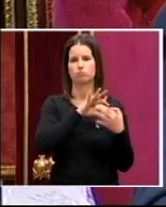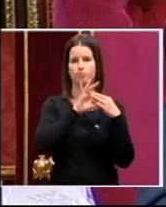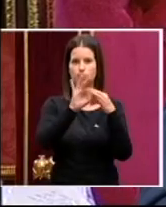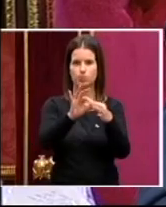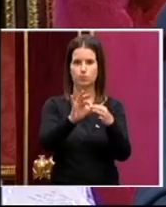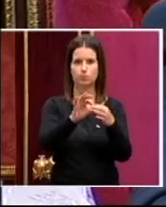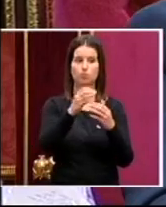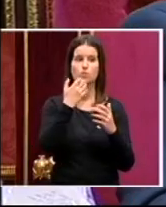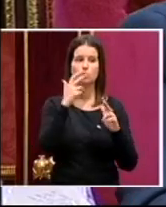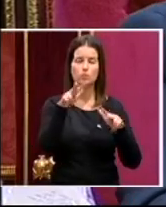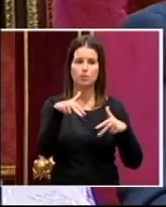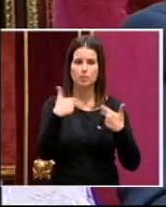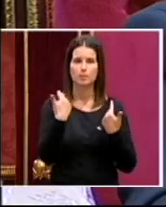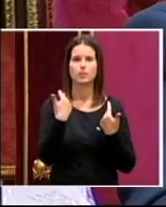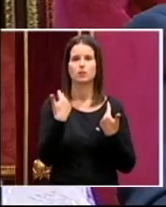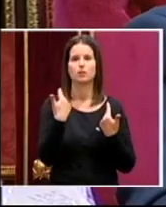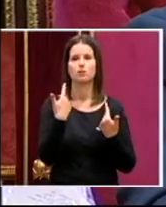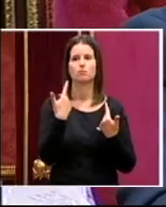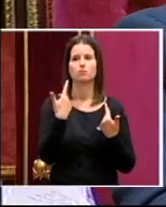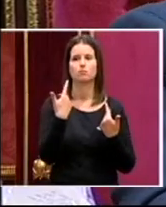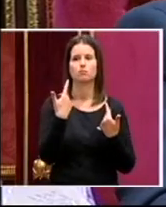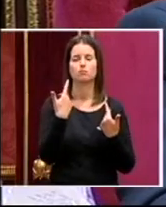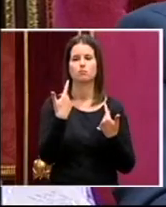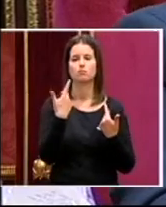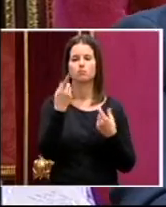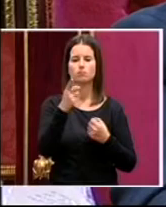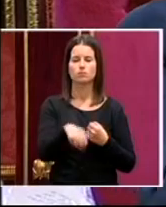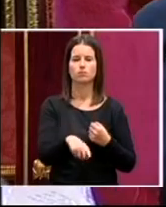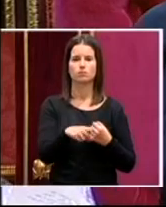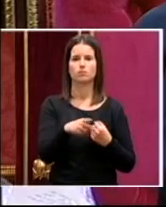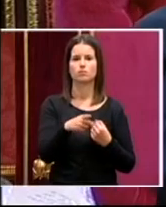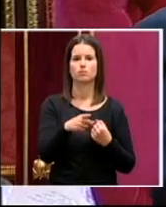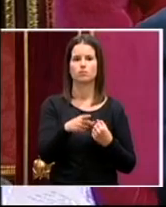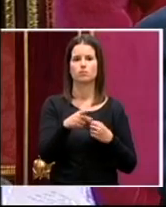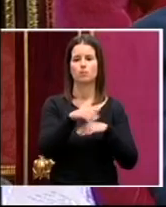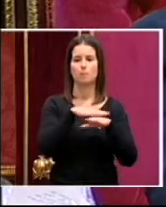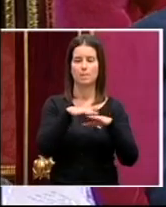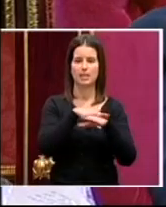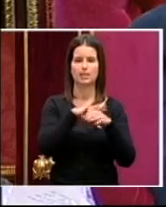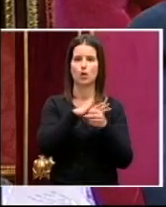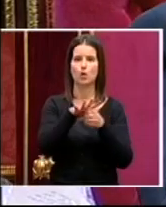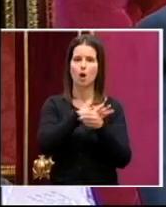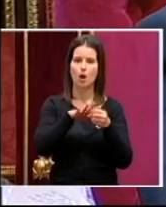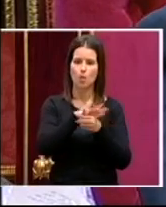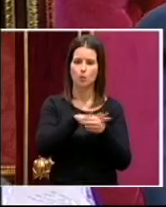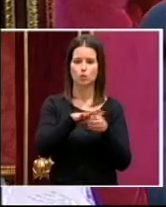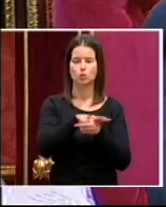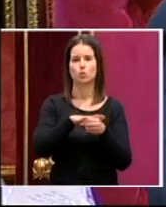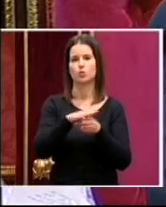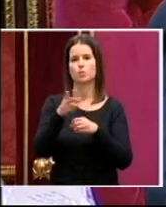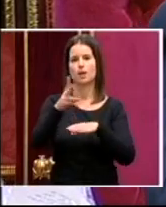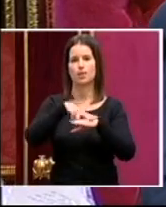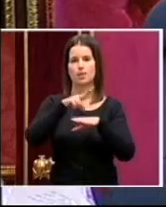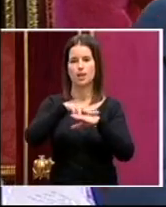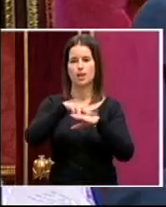y si me permiten ustedes, sin hacer ninguna valoración, pues ya también la Administración autonómica, en cuanto delegada del Ministerio, nos